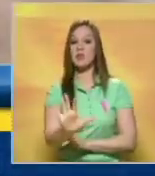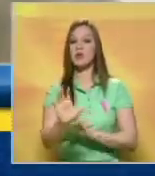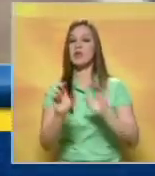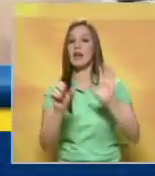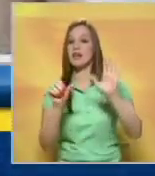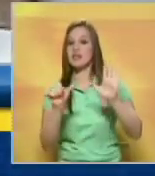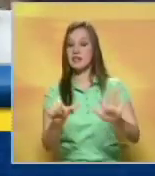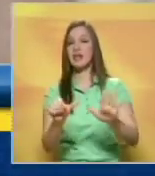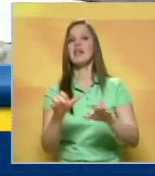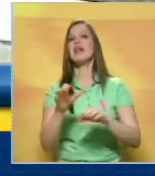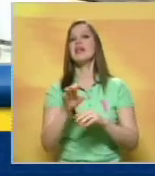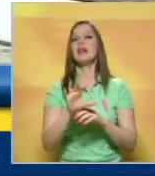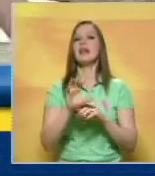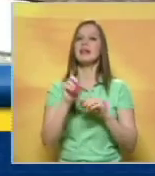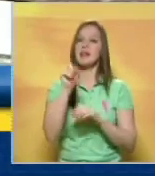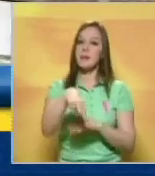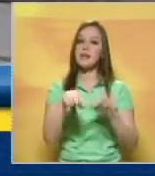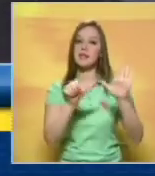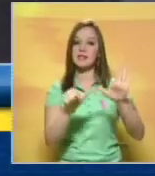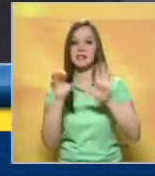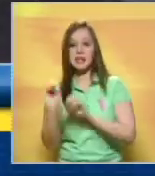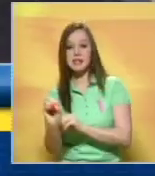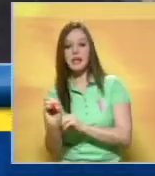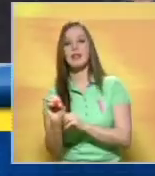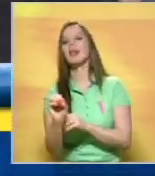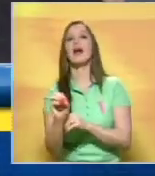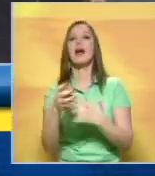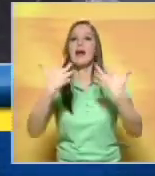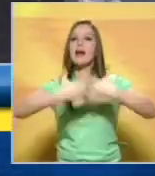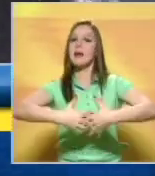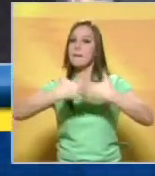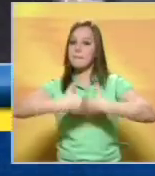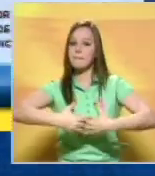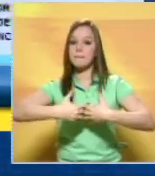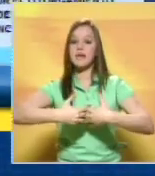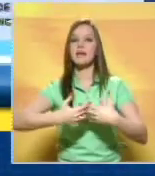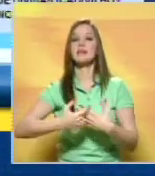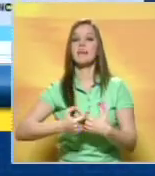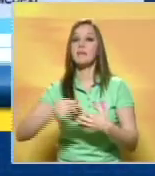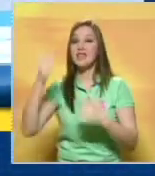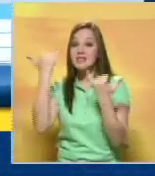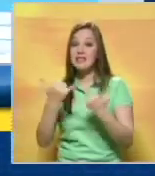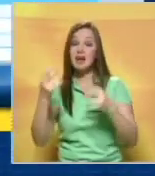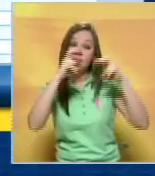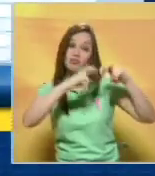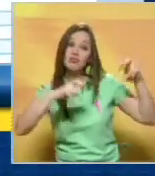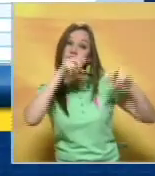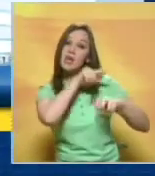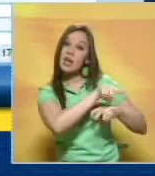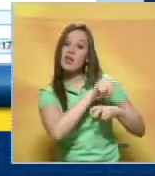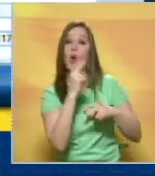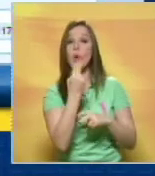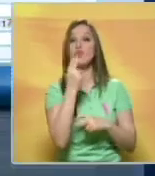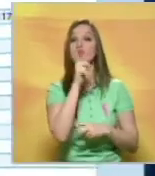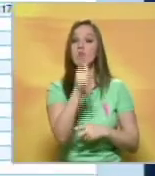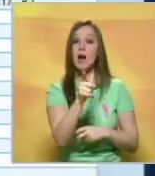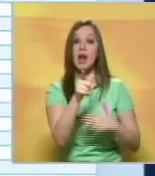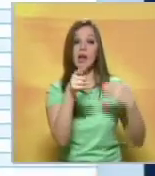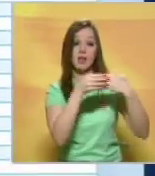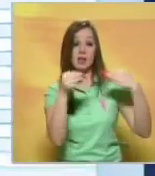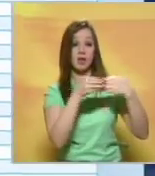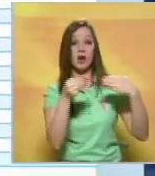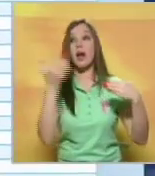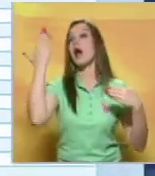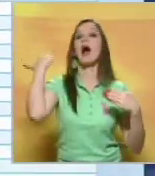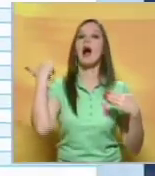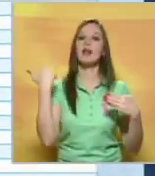56, 60 y 50 empresas respectivamente, que están siendo investigadas por el Ministerio Público sobre el uso irregular en la asignación de divisas que